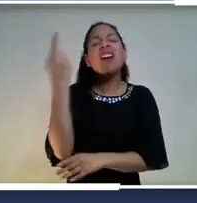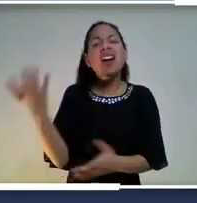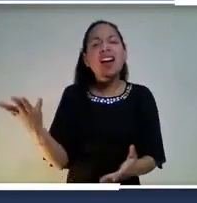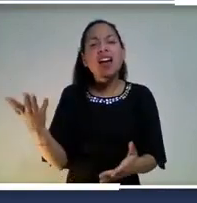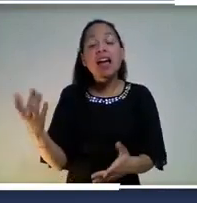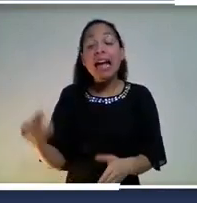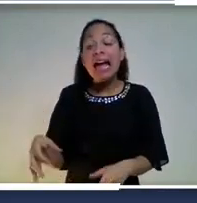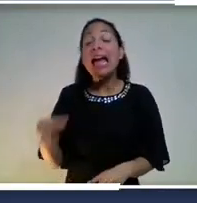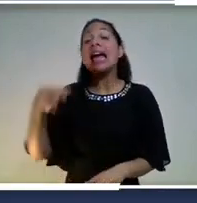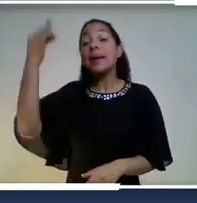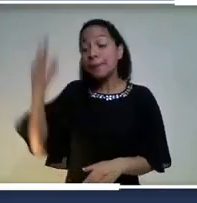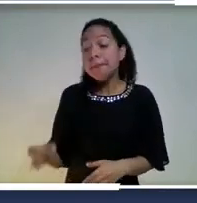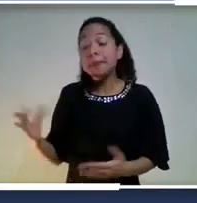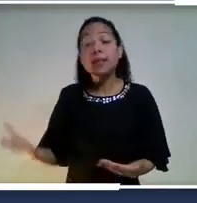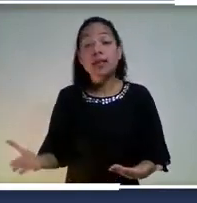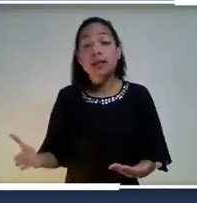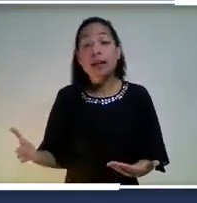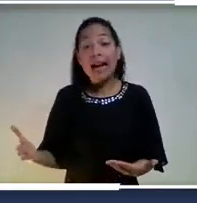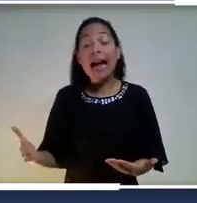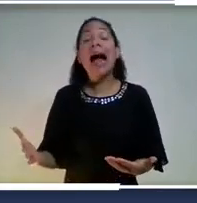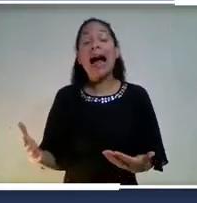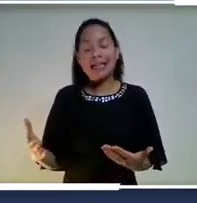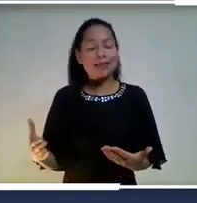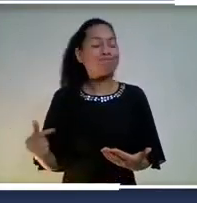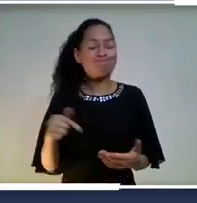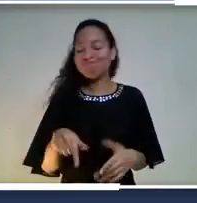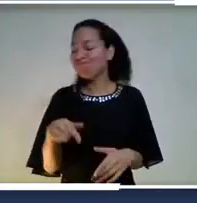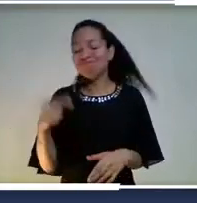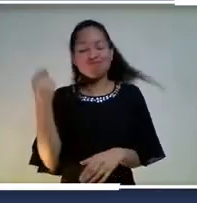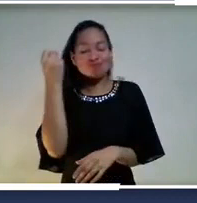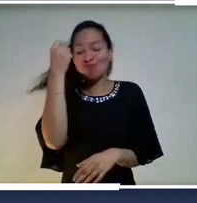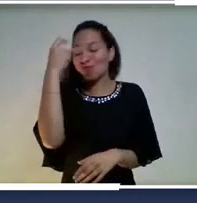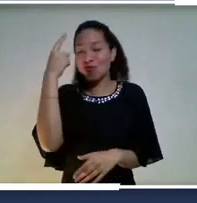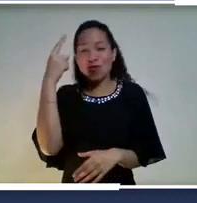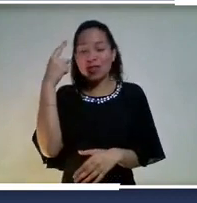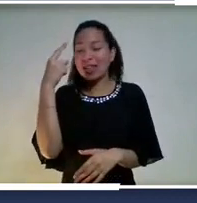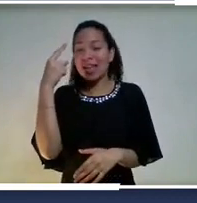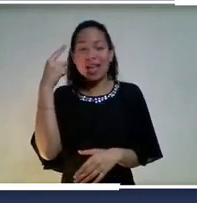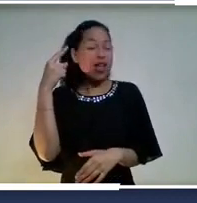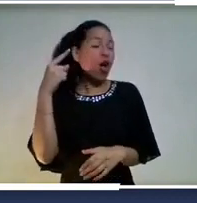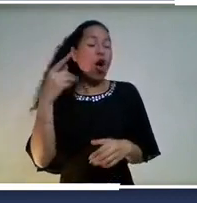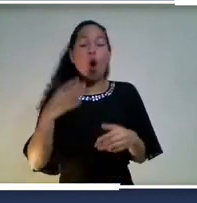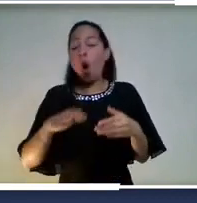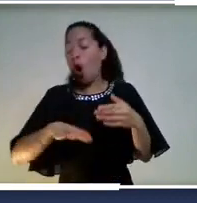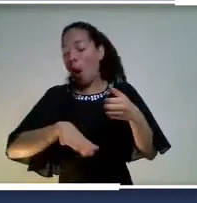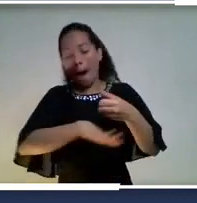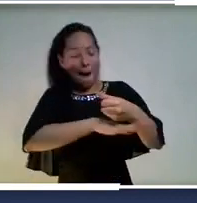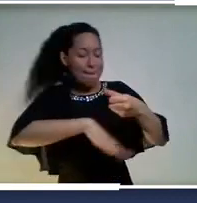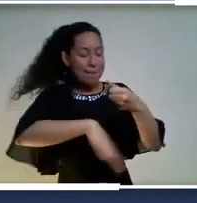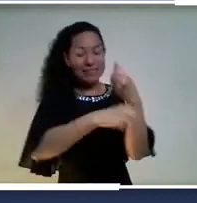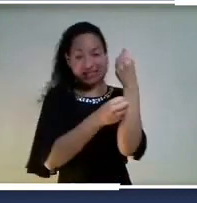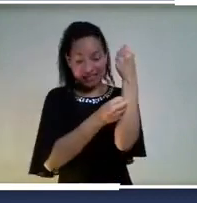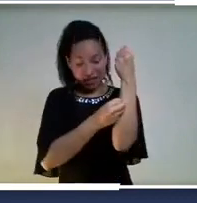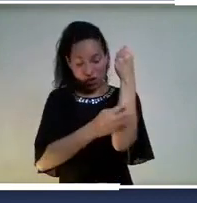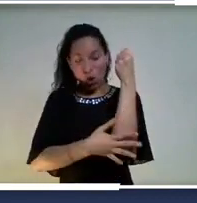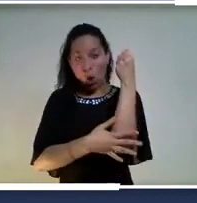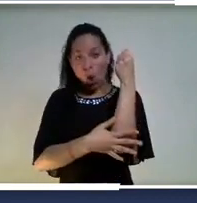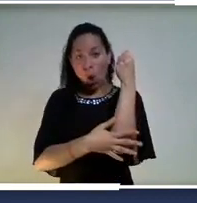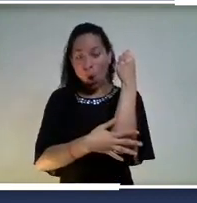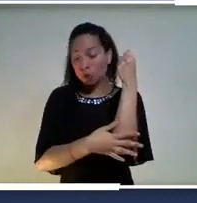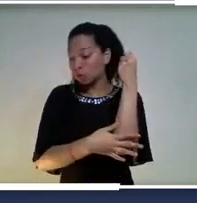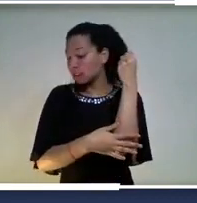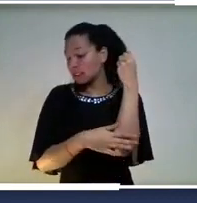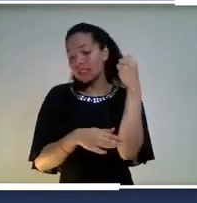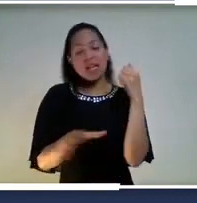todas las doctrinas de la biblia no tienen sentido caerán una tras otra como por efecto dominó debe dar un ejemplo nada